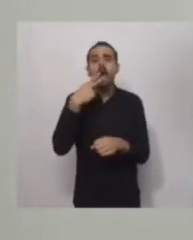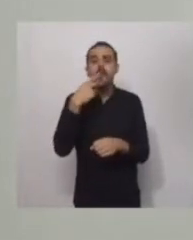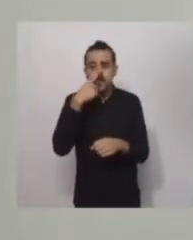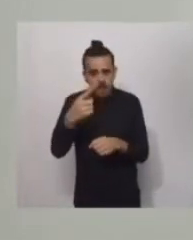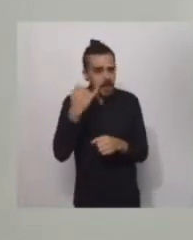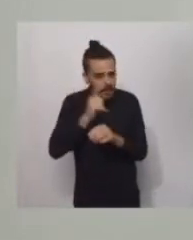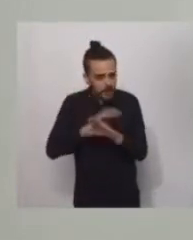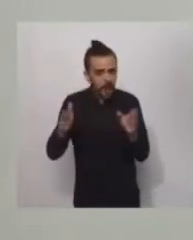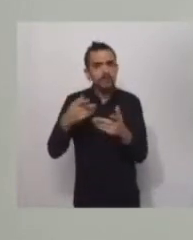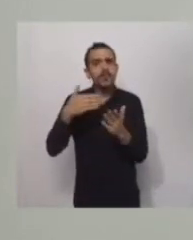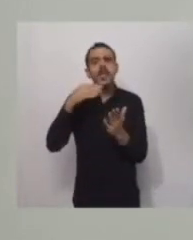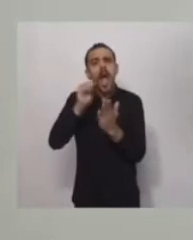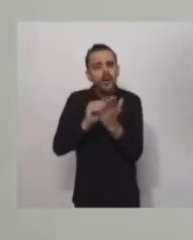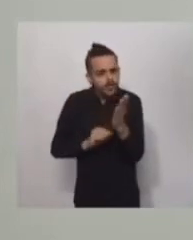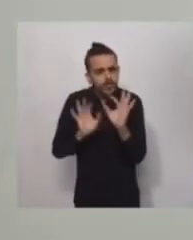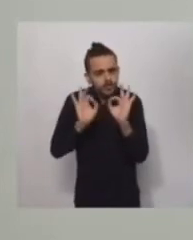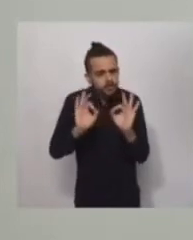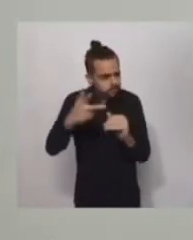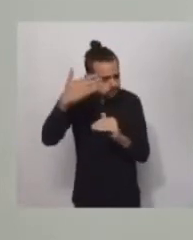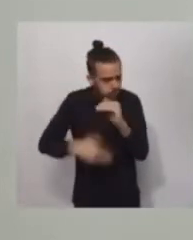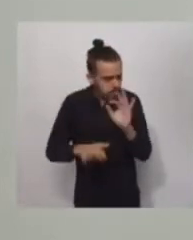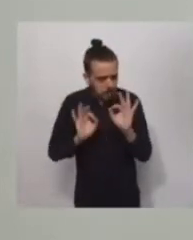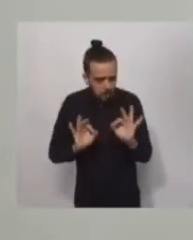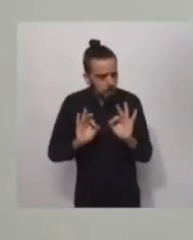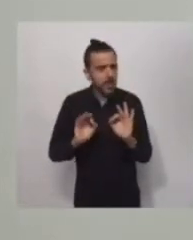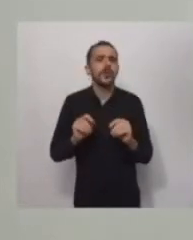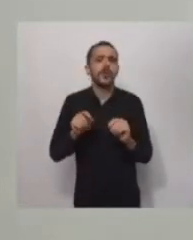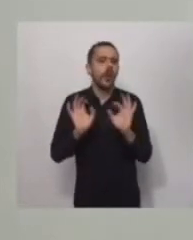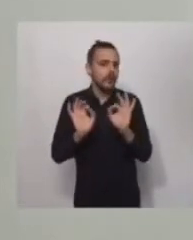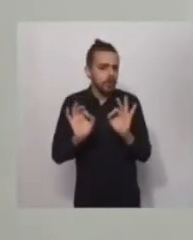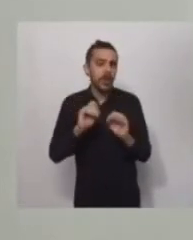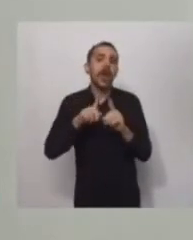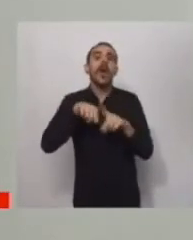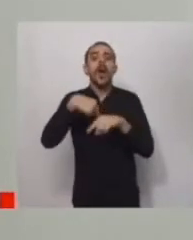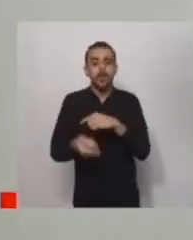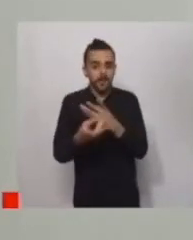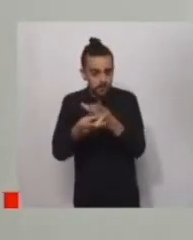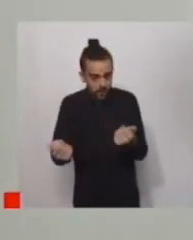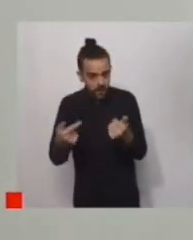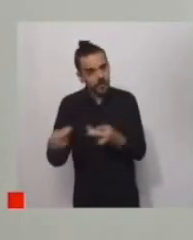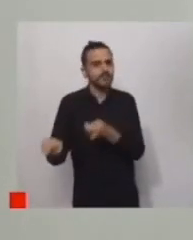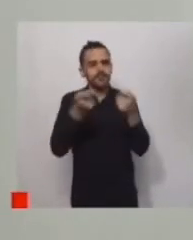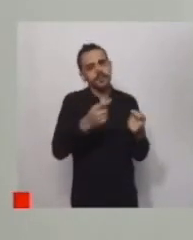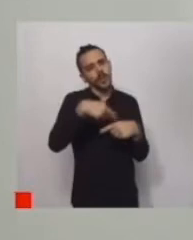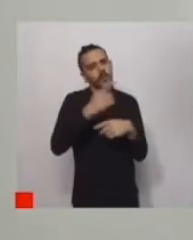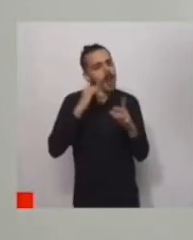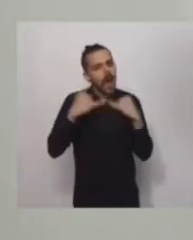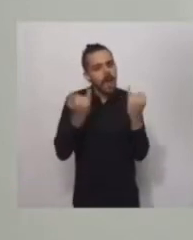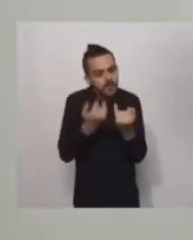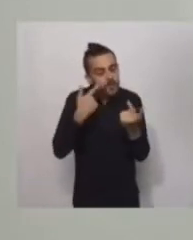de reestructuración a implementar en próximos años. Sí, sin duda, y a nosotros lo que nos